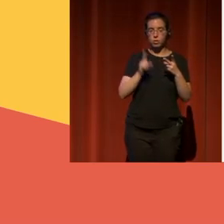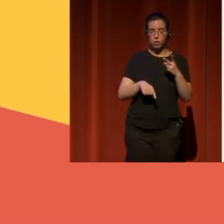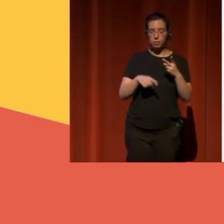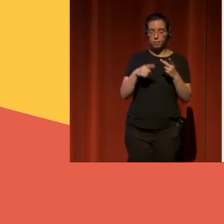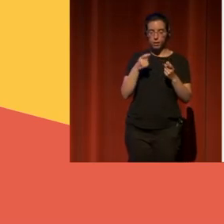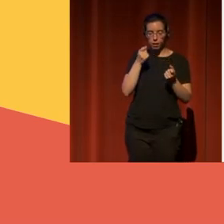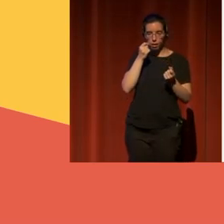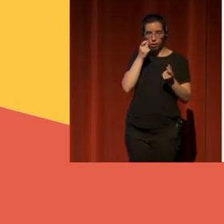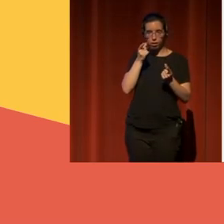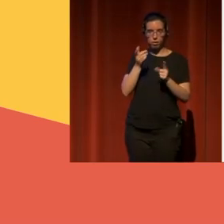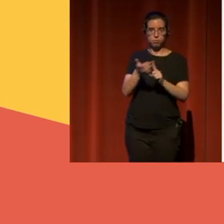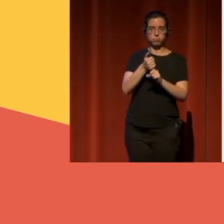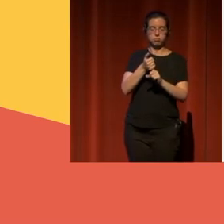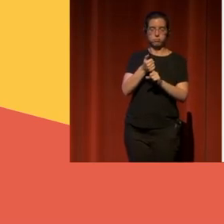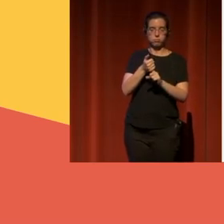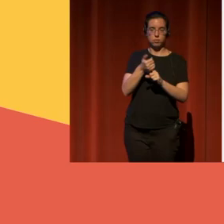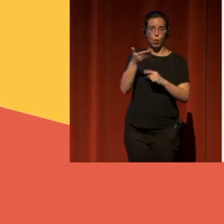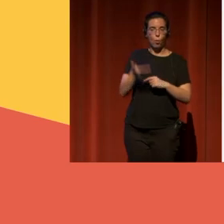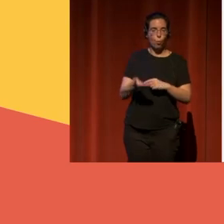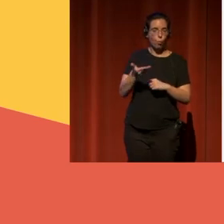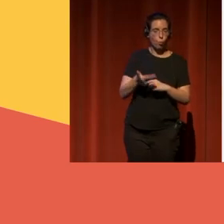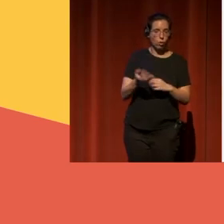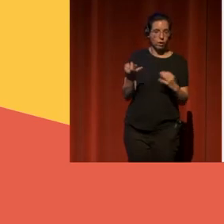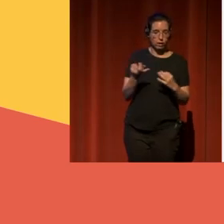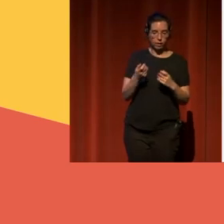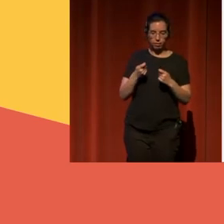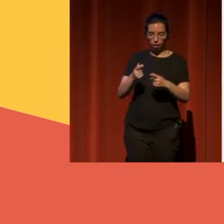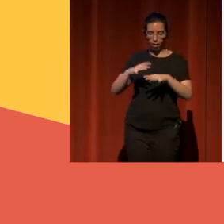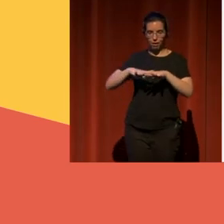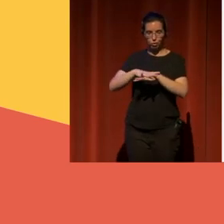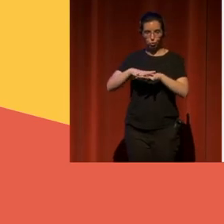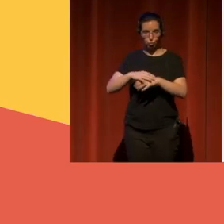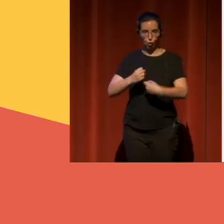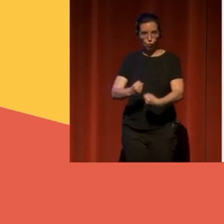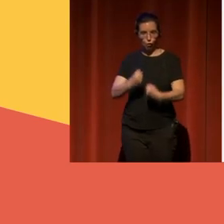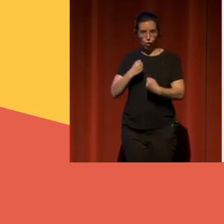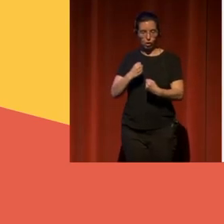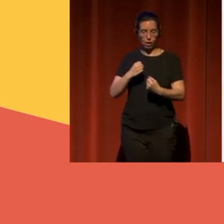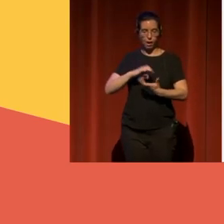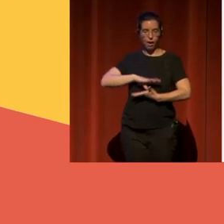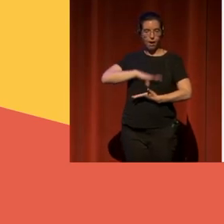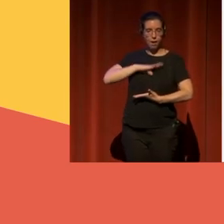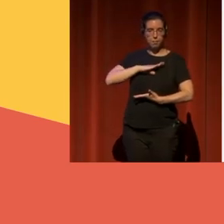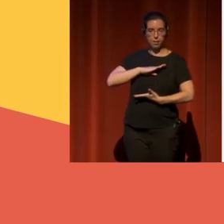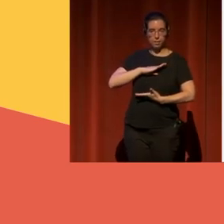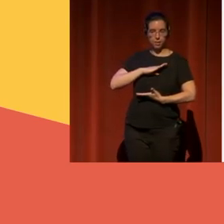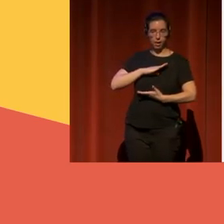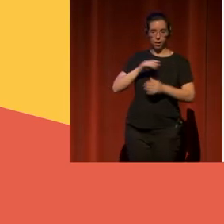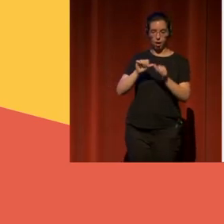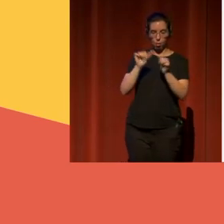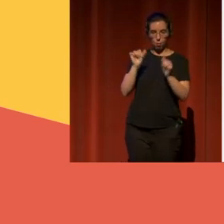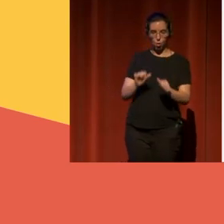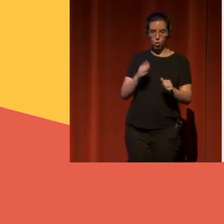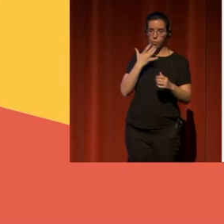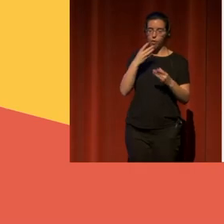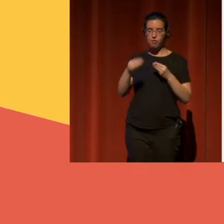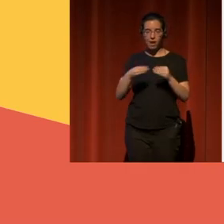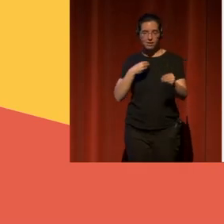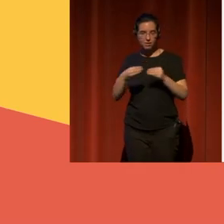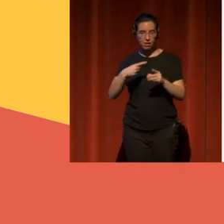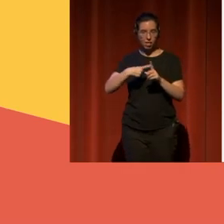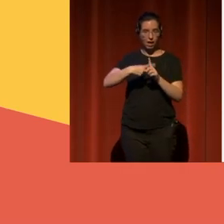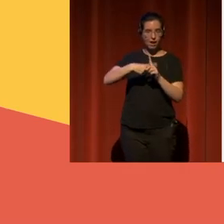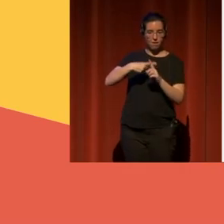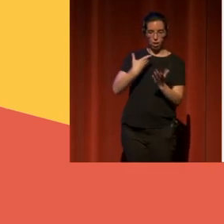elementos relevantes. Los que aportan estructura, fortaleza y capacidad de reproducción a los modelos, como son su flexibilidad y su buen nivel